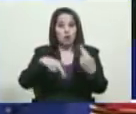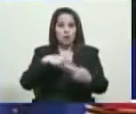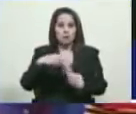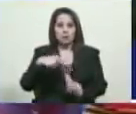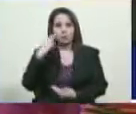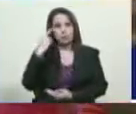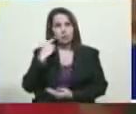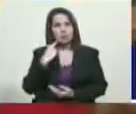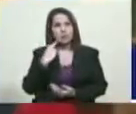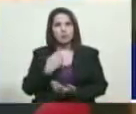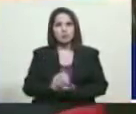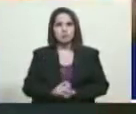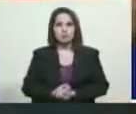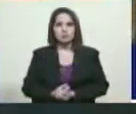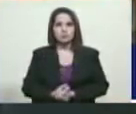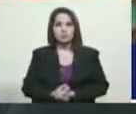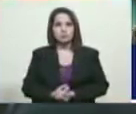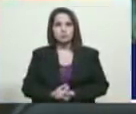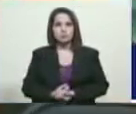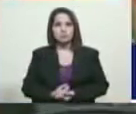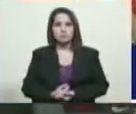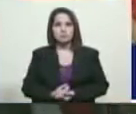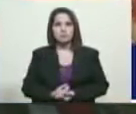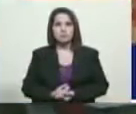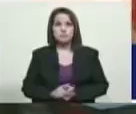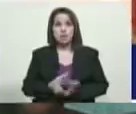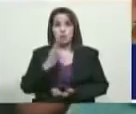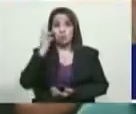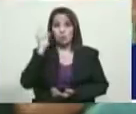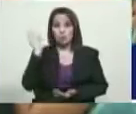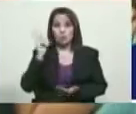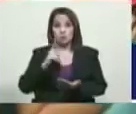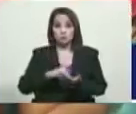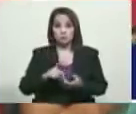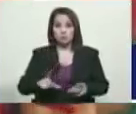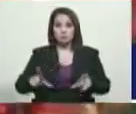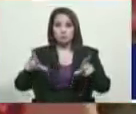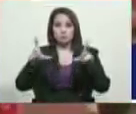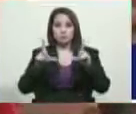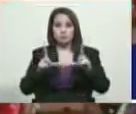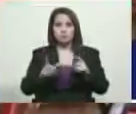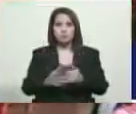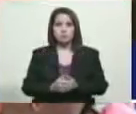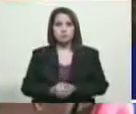Bolivariana. Luisa María Santaella Castañeda.